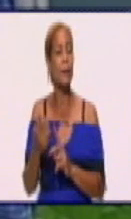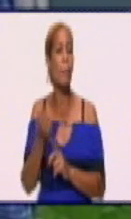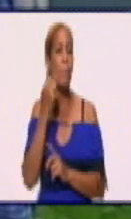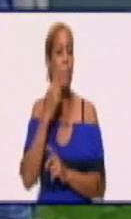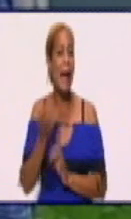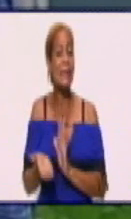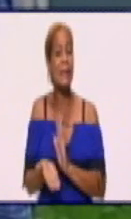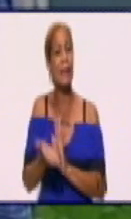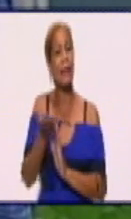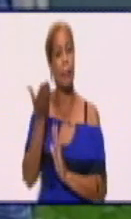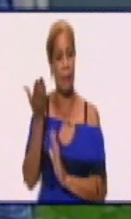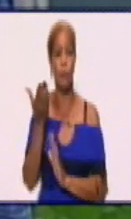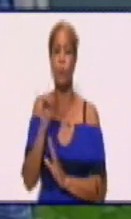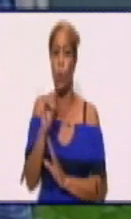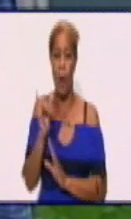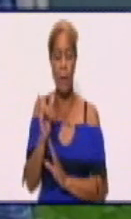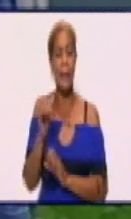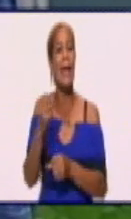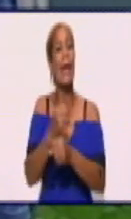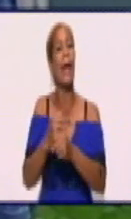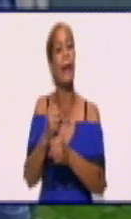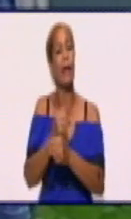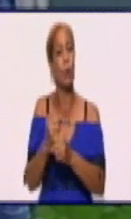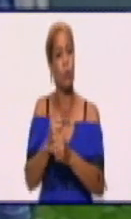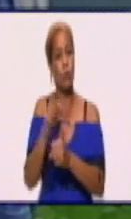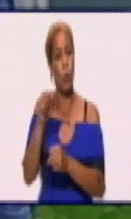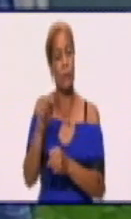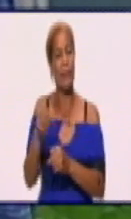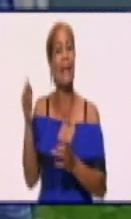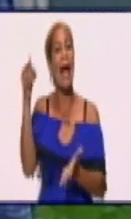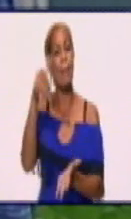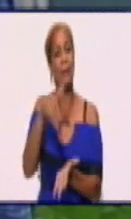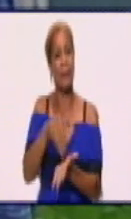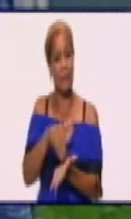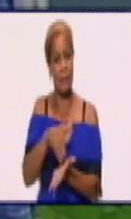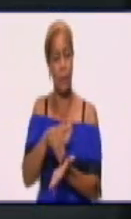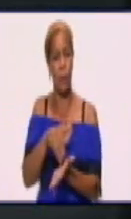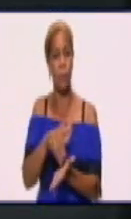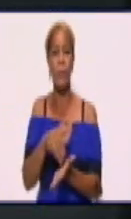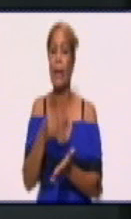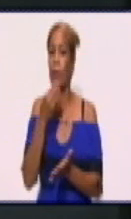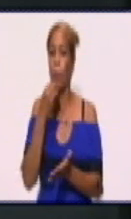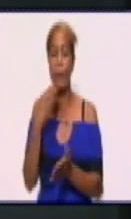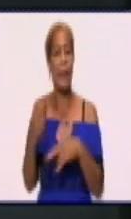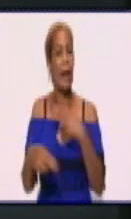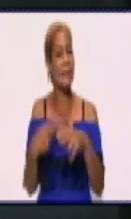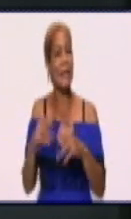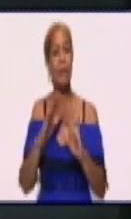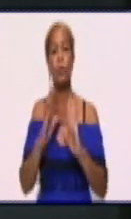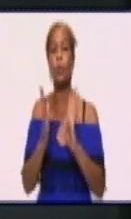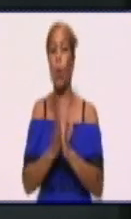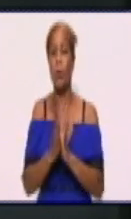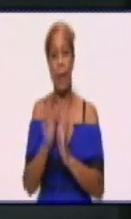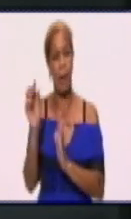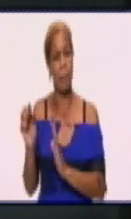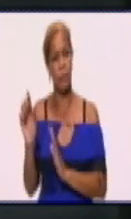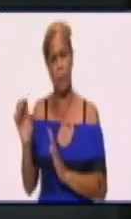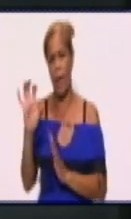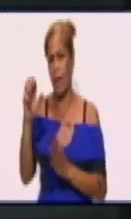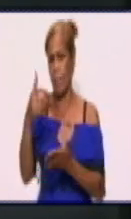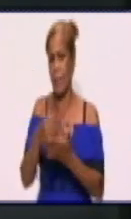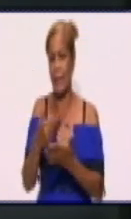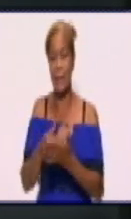uso de virtual bandera que lo pueden hacer todas las empresas todas empresas entidades están presupuestados